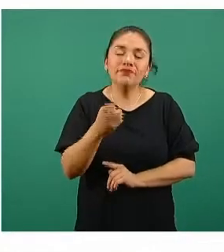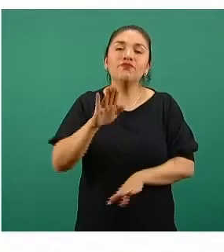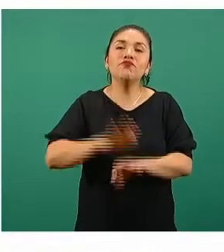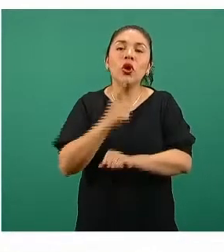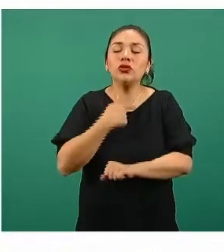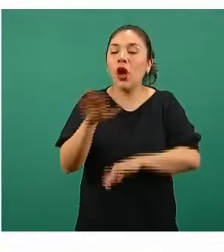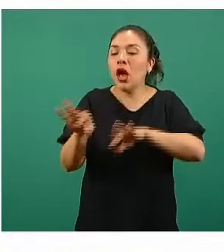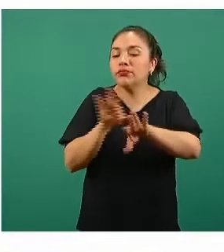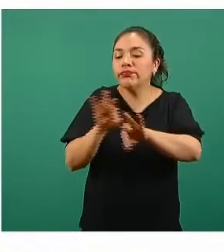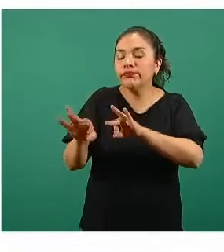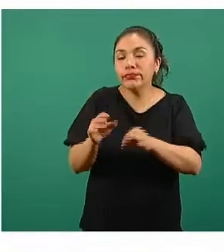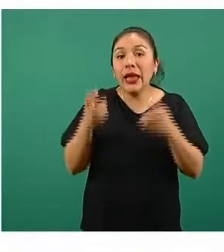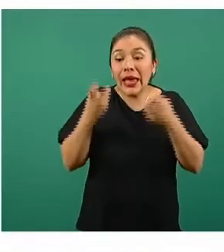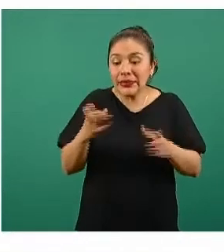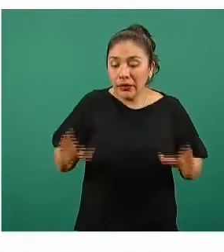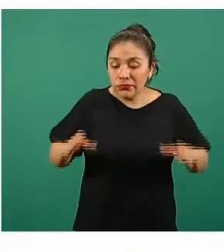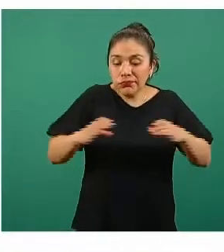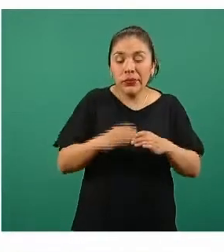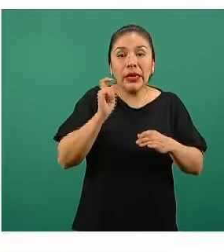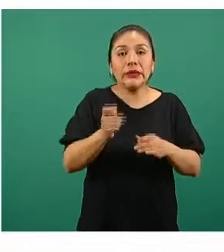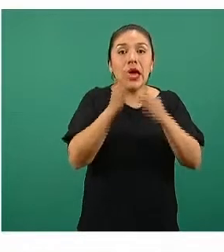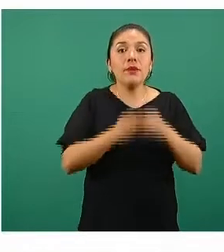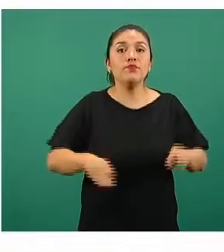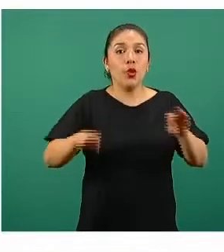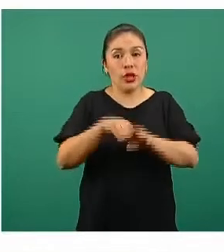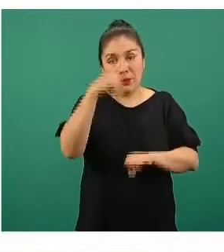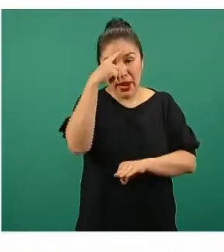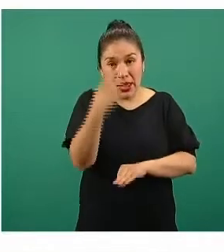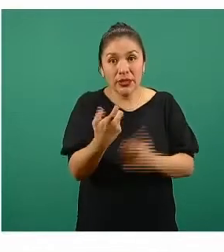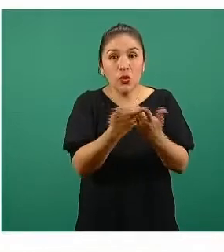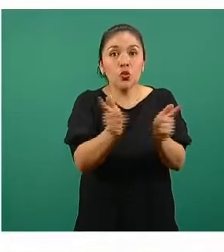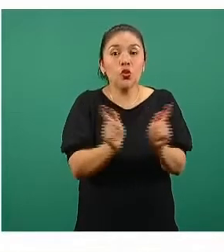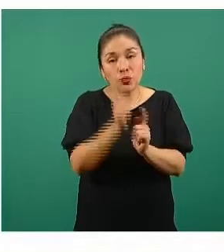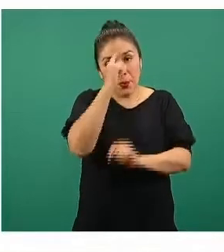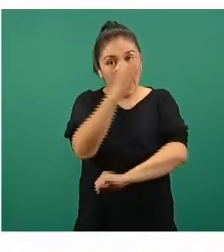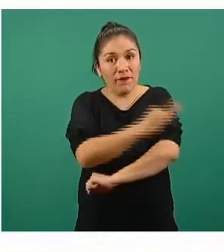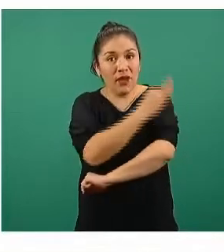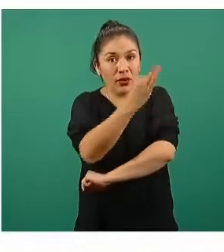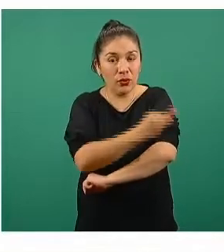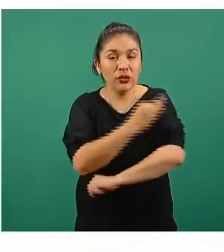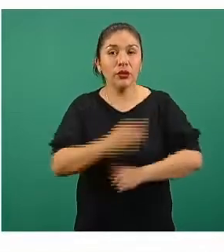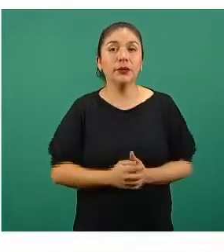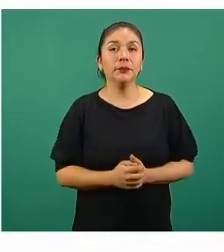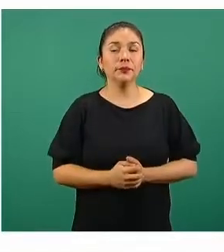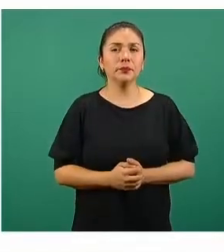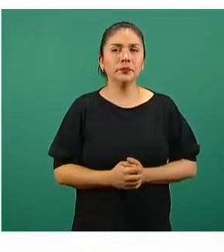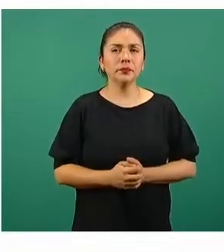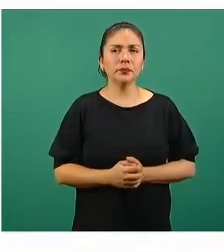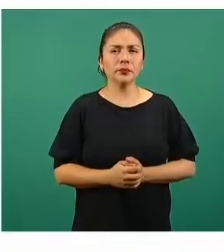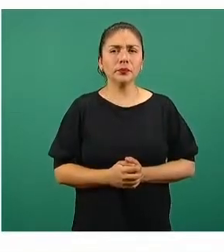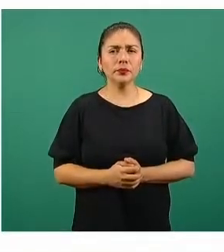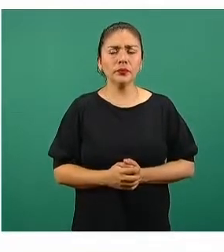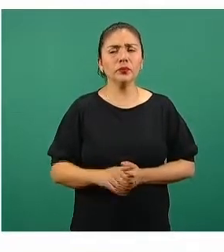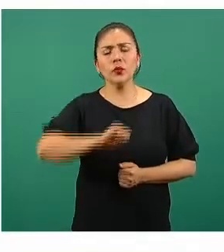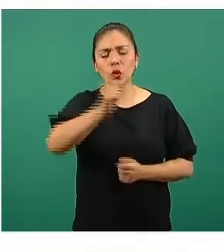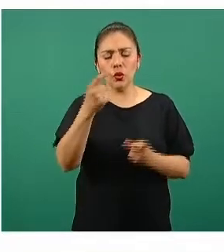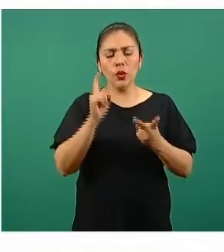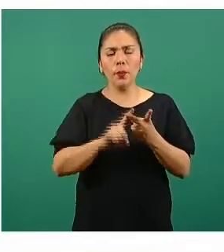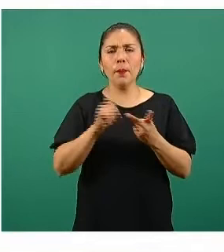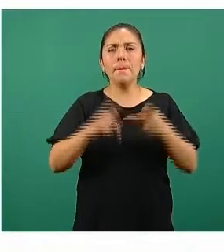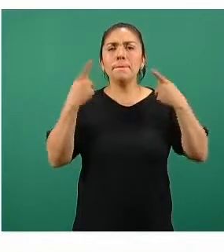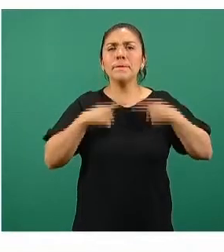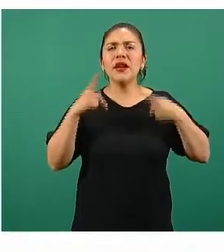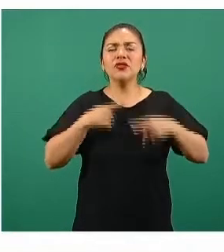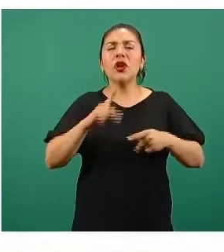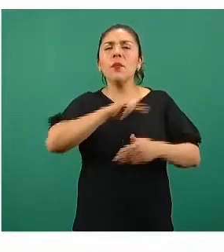son parte importante del equipo de la brigada de vacunación. Una persona del programa La Escuela